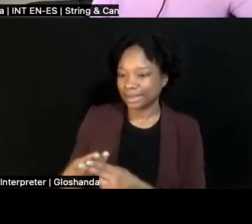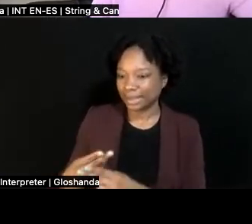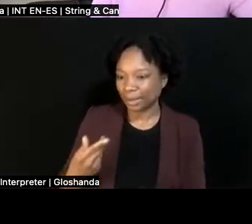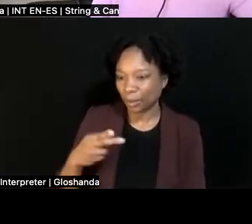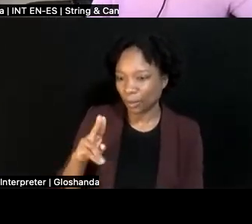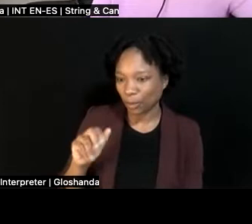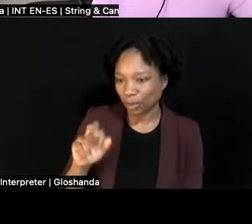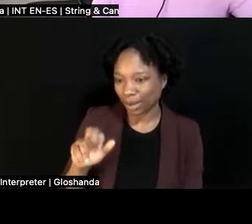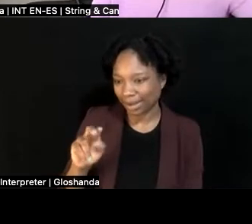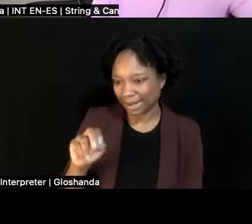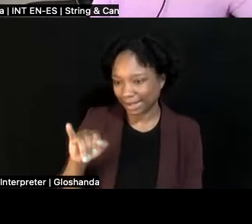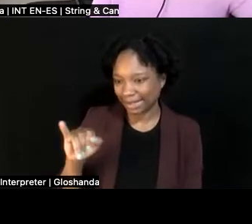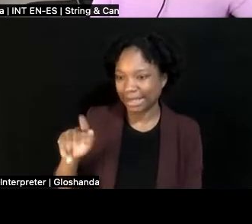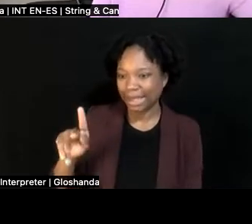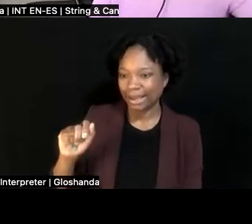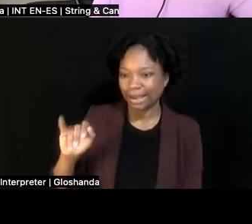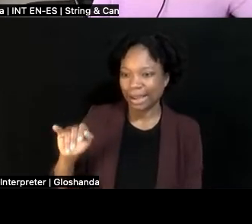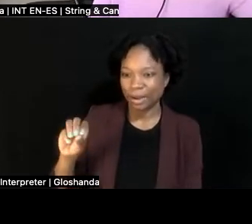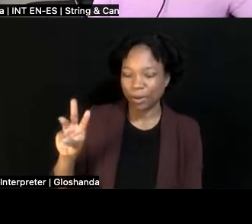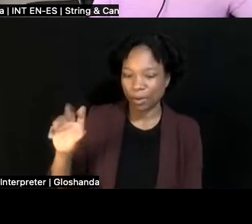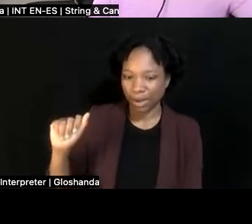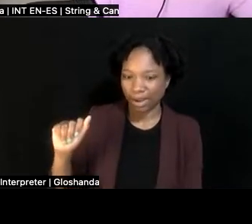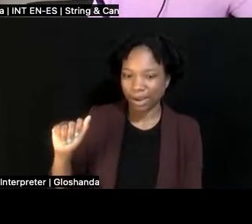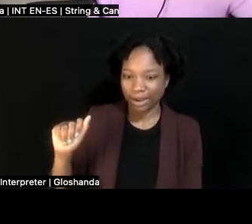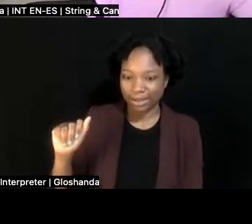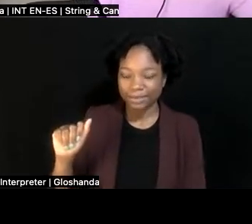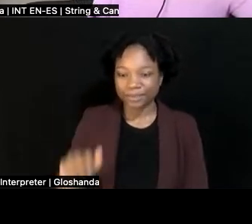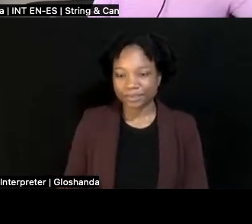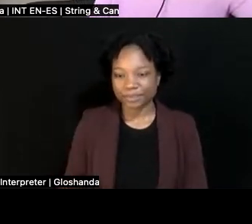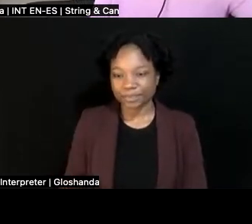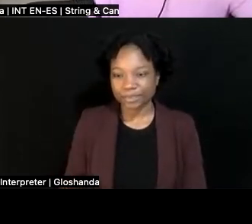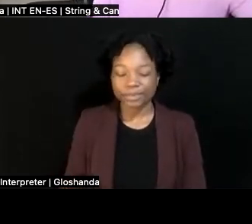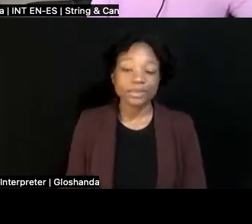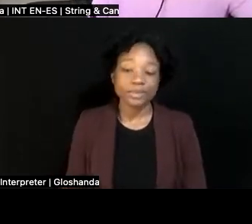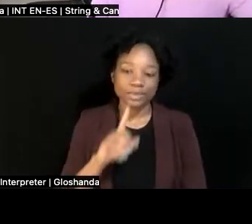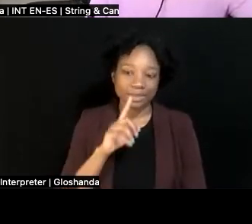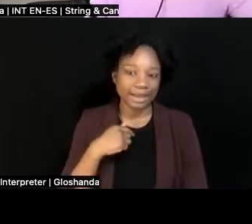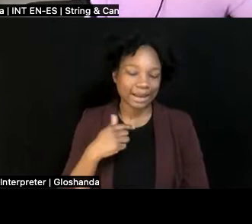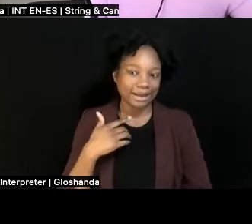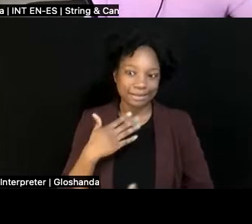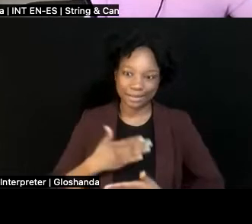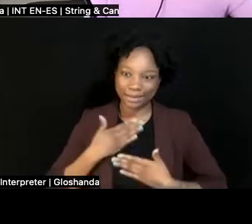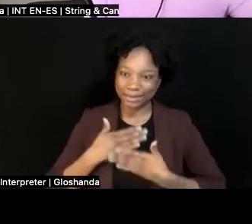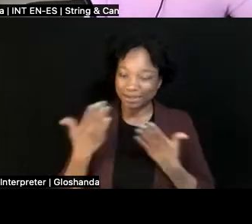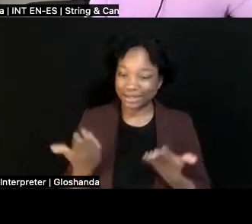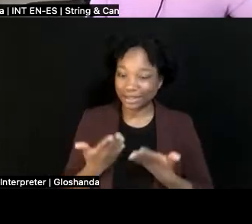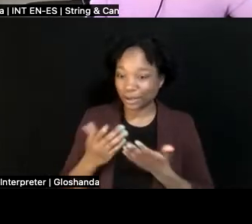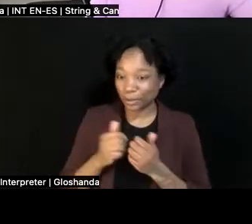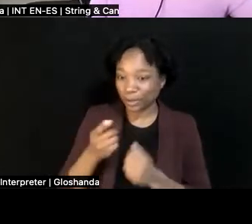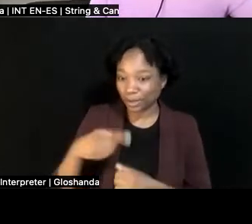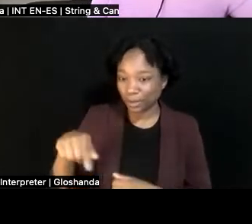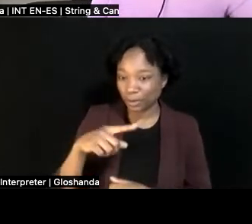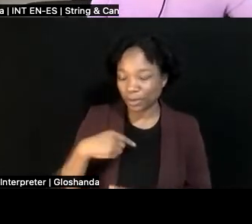Y bueno, primeramente agradecer, ¿no? Por estar acá con ustedes. Creo que para mí